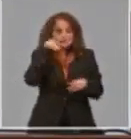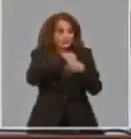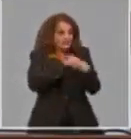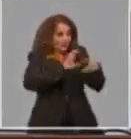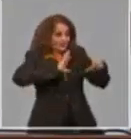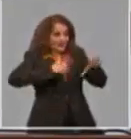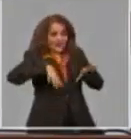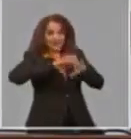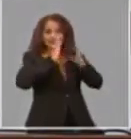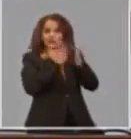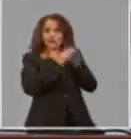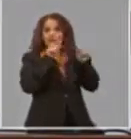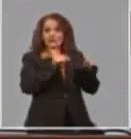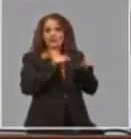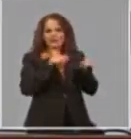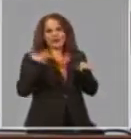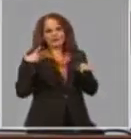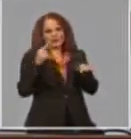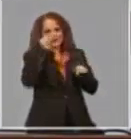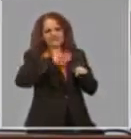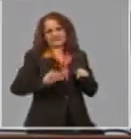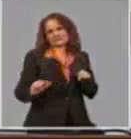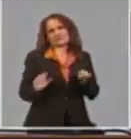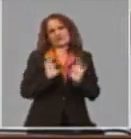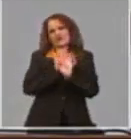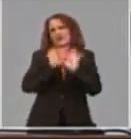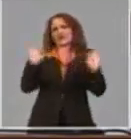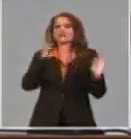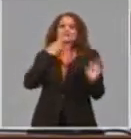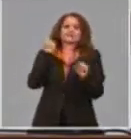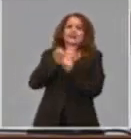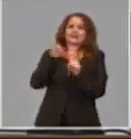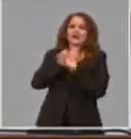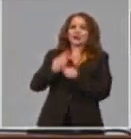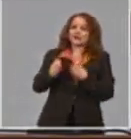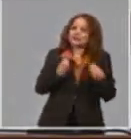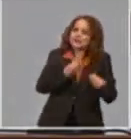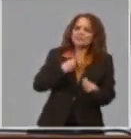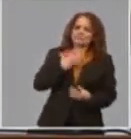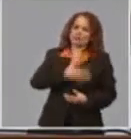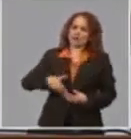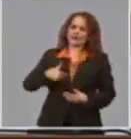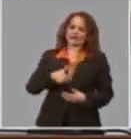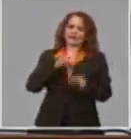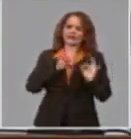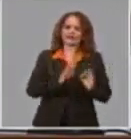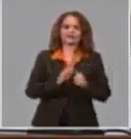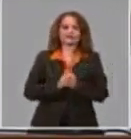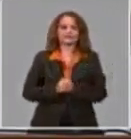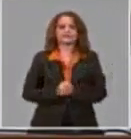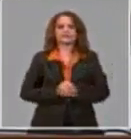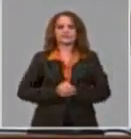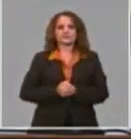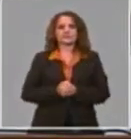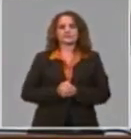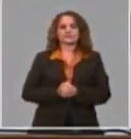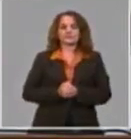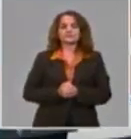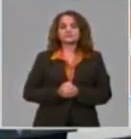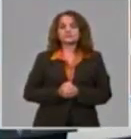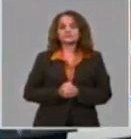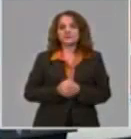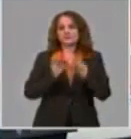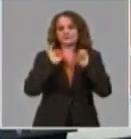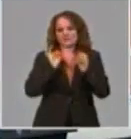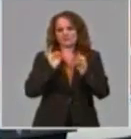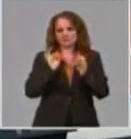a las personas honestas, humildes, que son la mayoría de nuestra población. Entonces, la línea